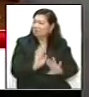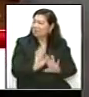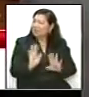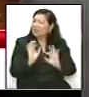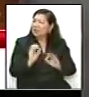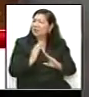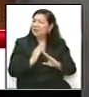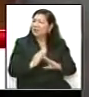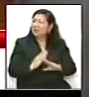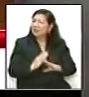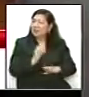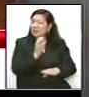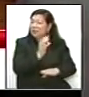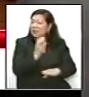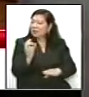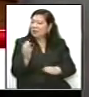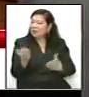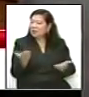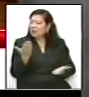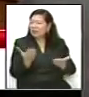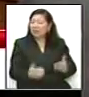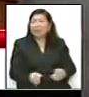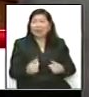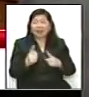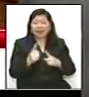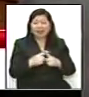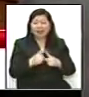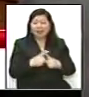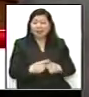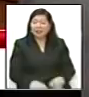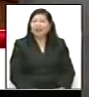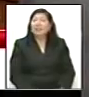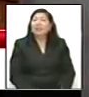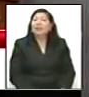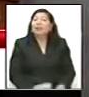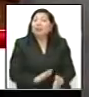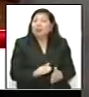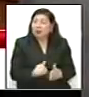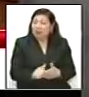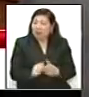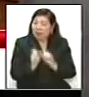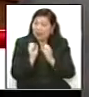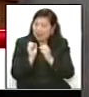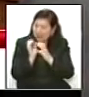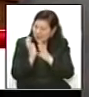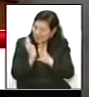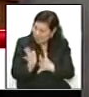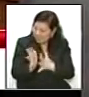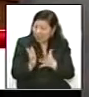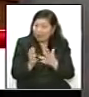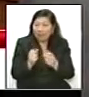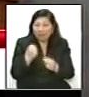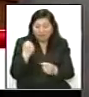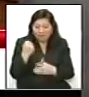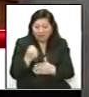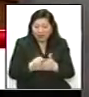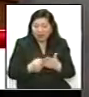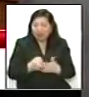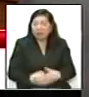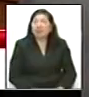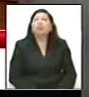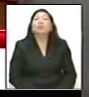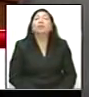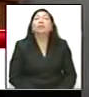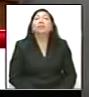defendemos o no defendemos al terrorismo. Todos lo condenamos enérgicamente. El uso y